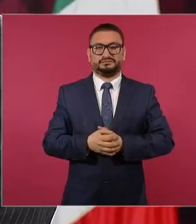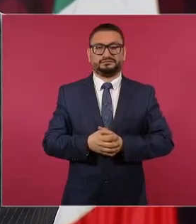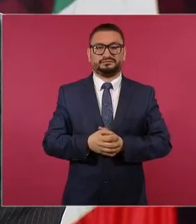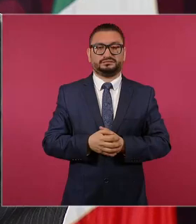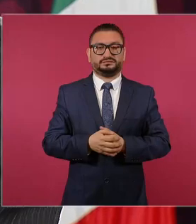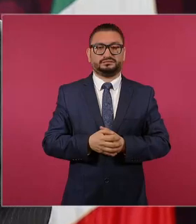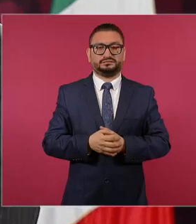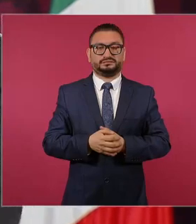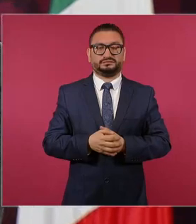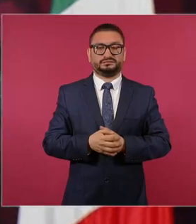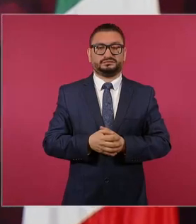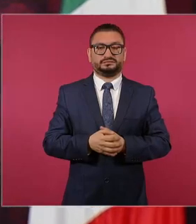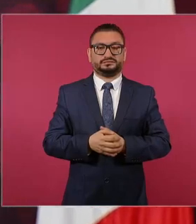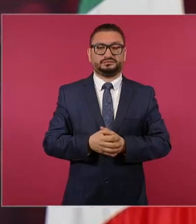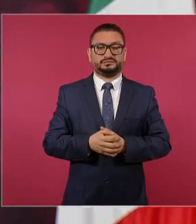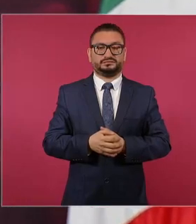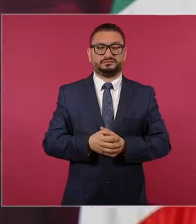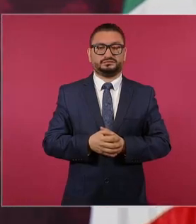No,